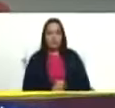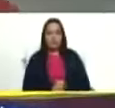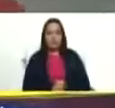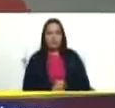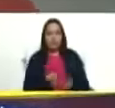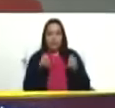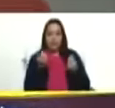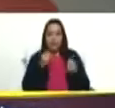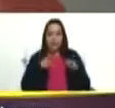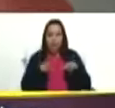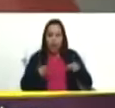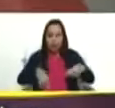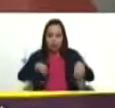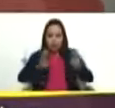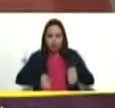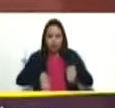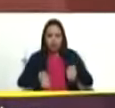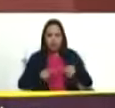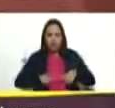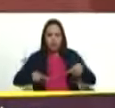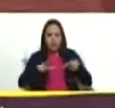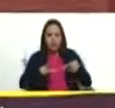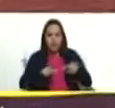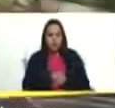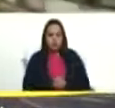ahí? Bien, fino.